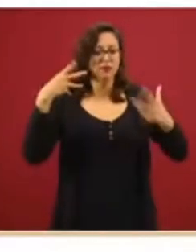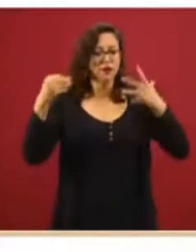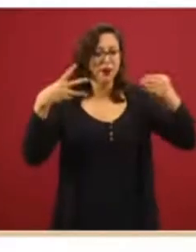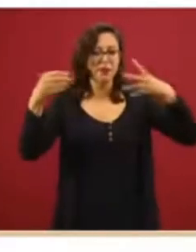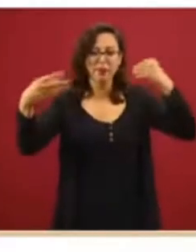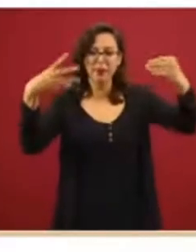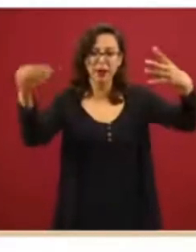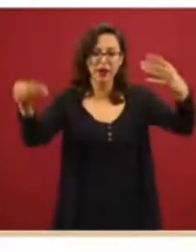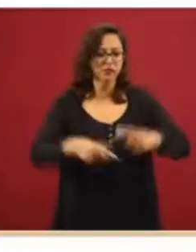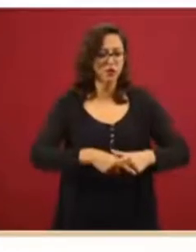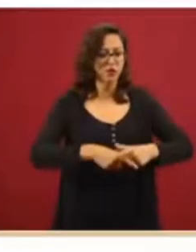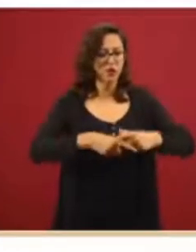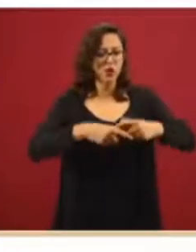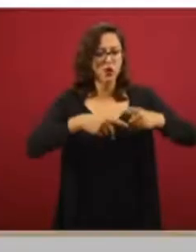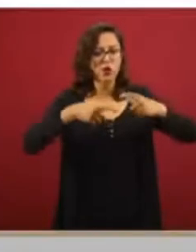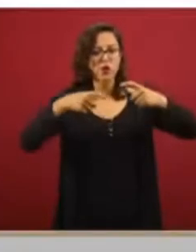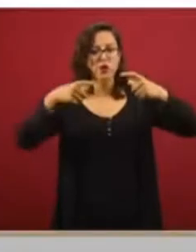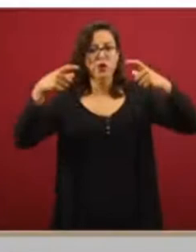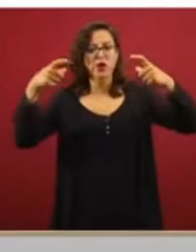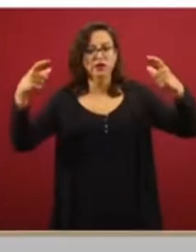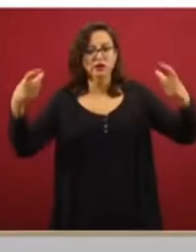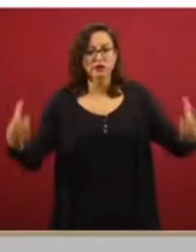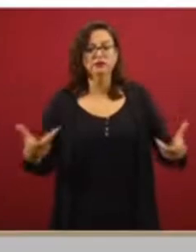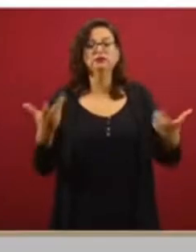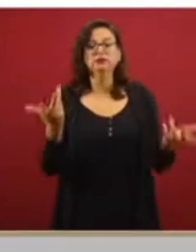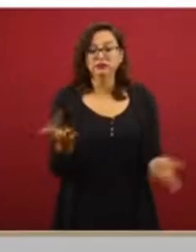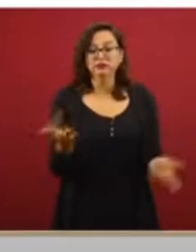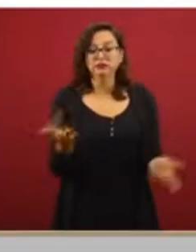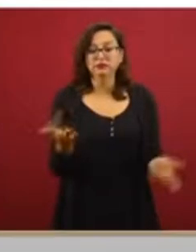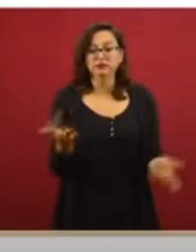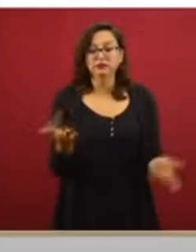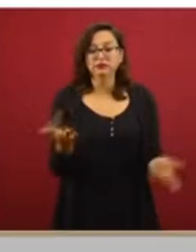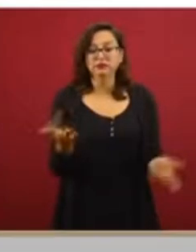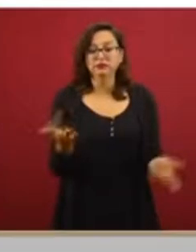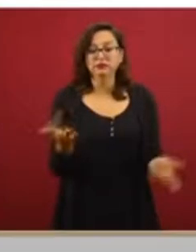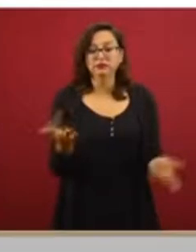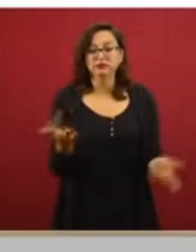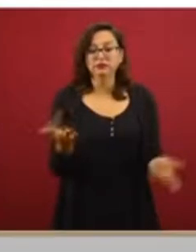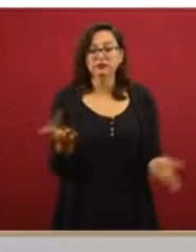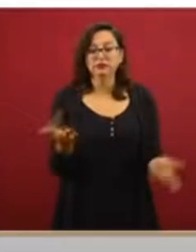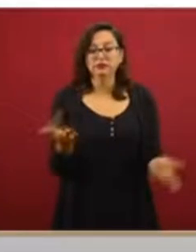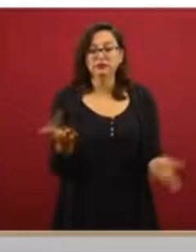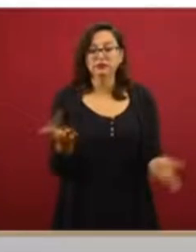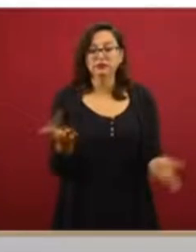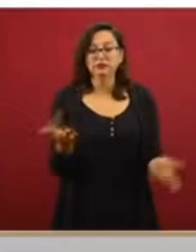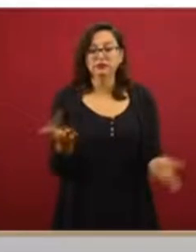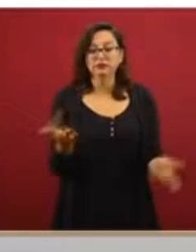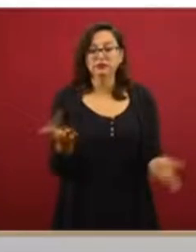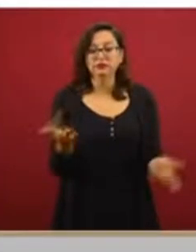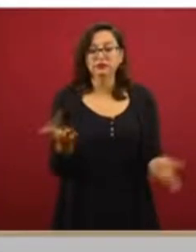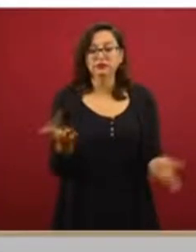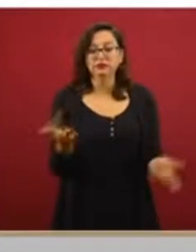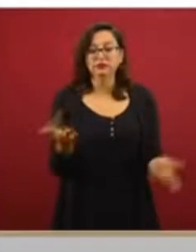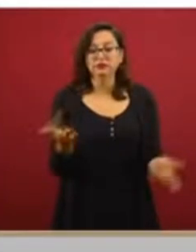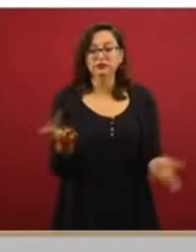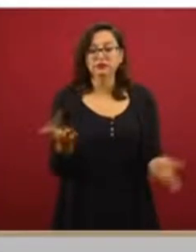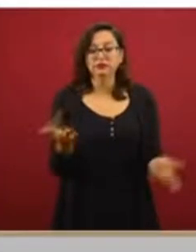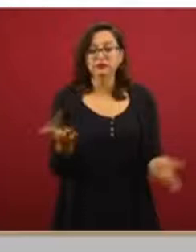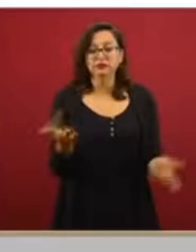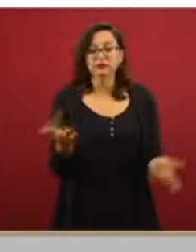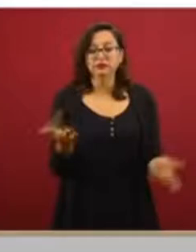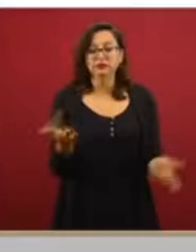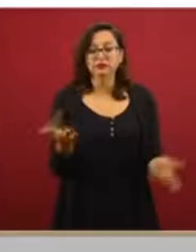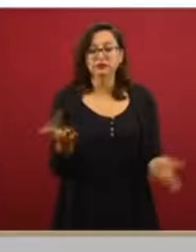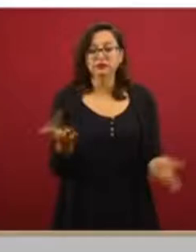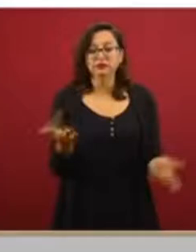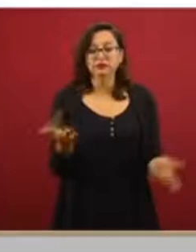la epidemia, donde el tamaño de estas columnas va creciendo. So he says in the green part, from the very beginning, that we're only